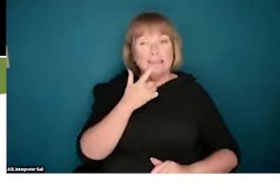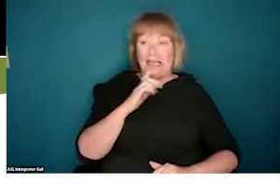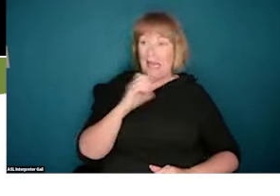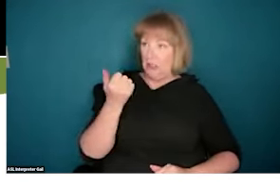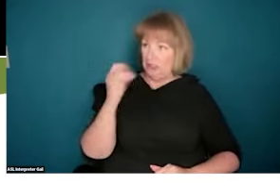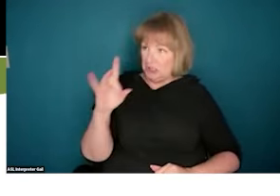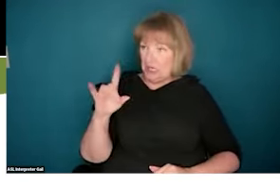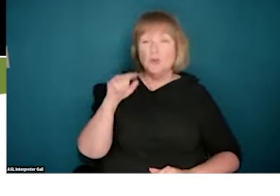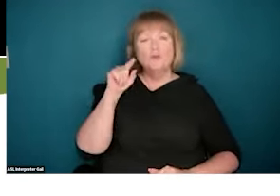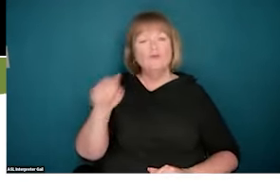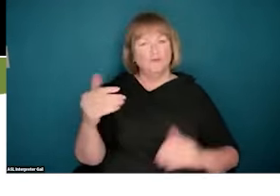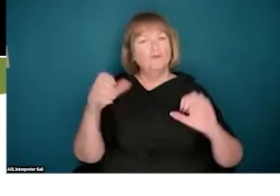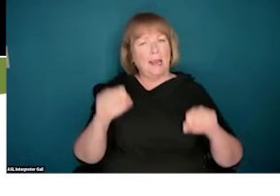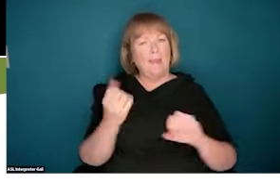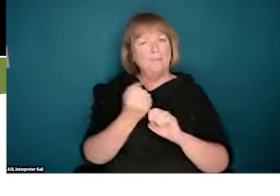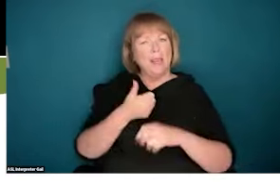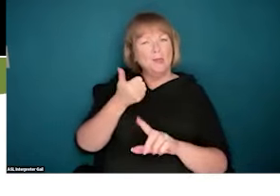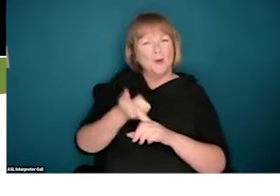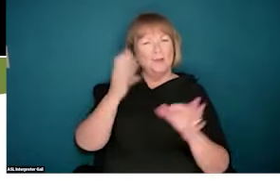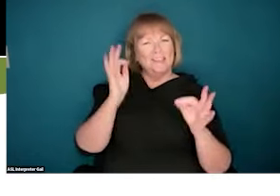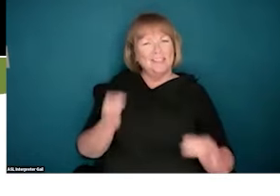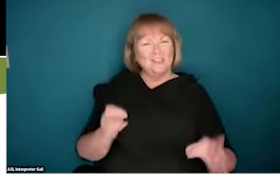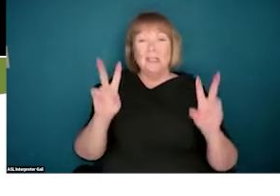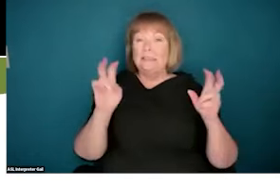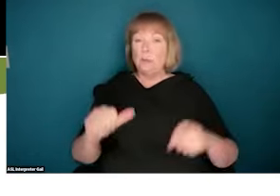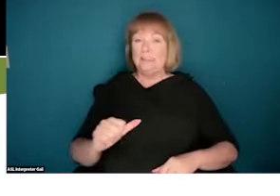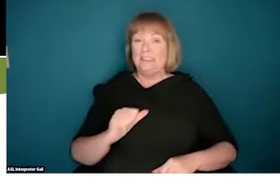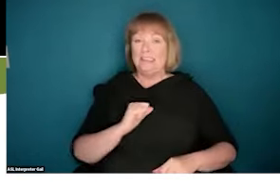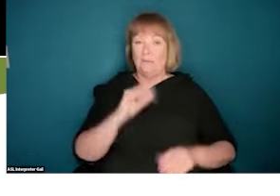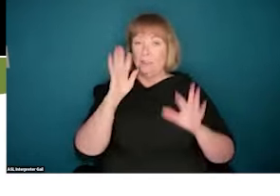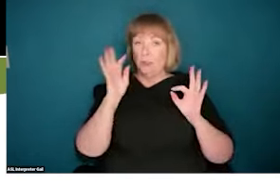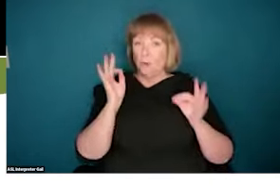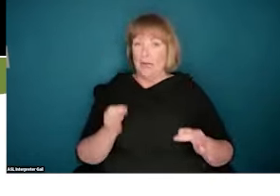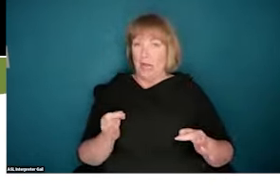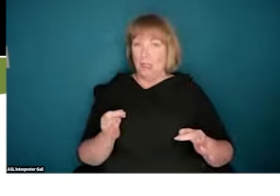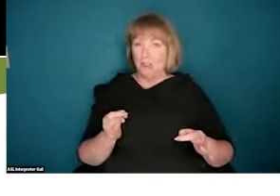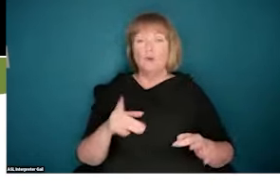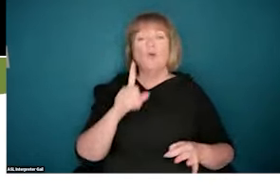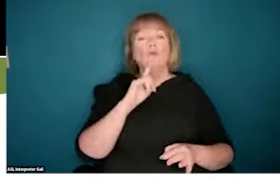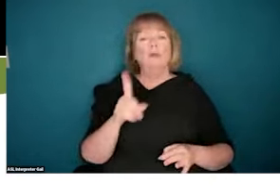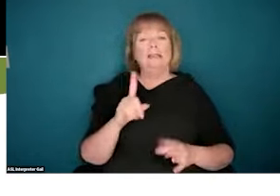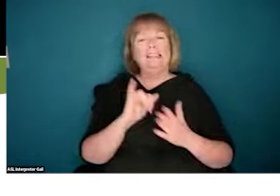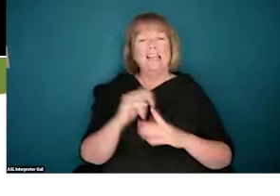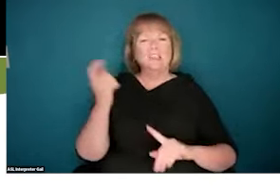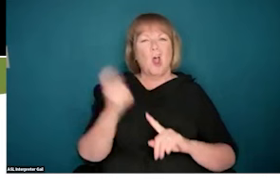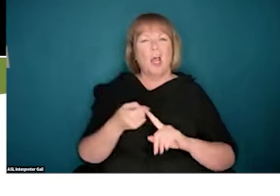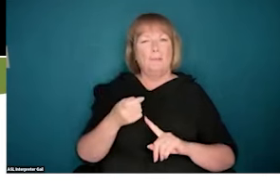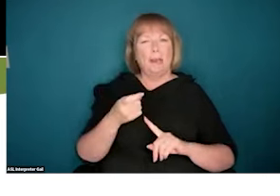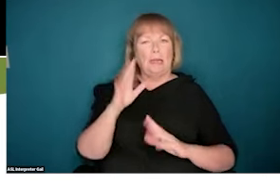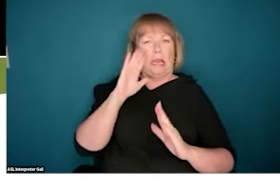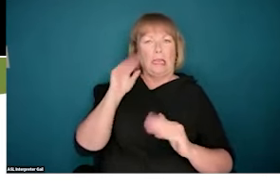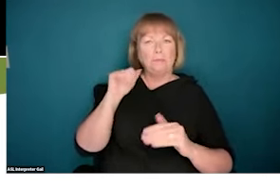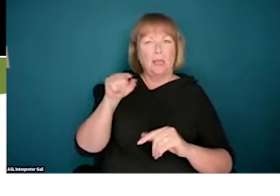la ley presume que usted es competitivo para tomar decisiones a partir de los 18 años. Entonces, tiene que ver